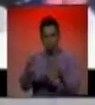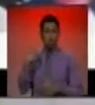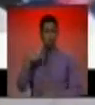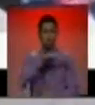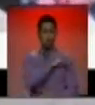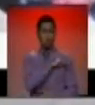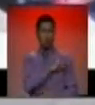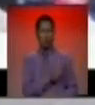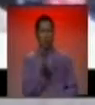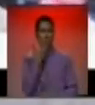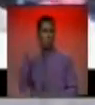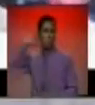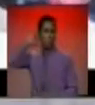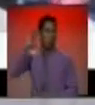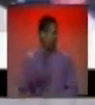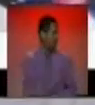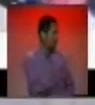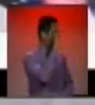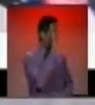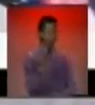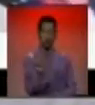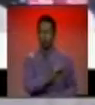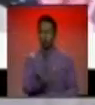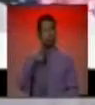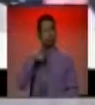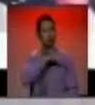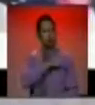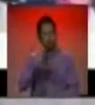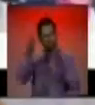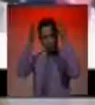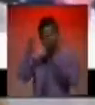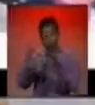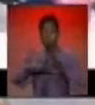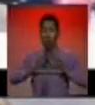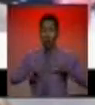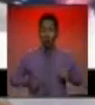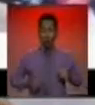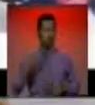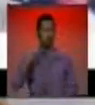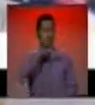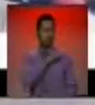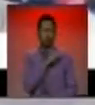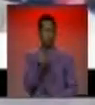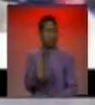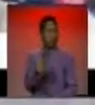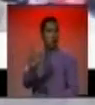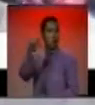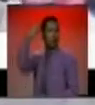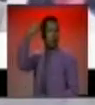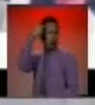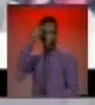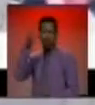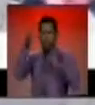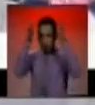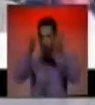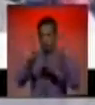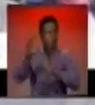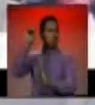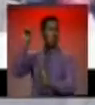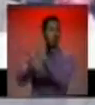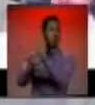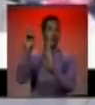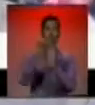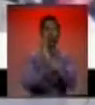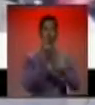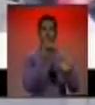pueblo. Porque inclusive en los casos de corrupción hemos sido nosotros, el gobierno ecuatoriano, el que se ha encargado